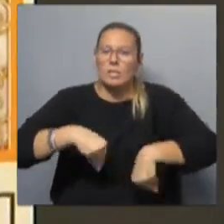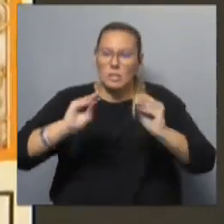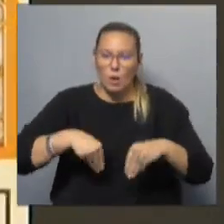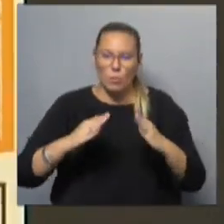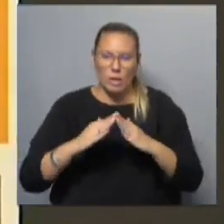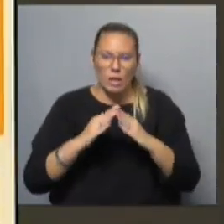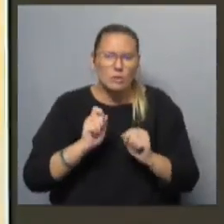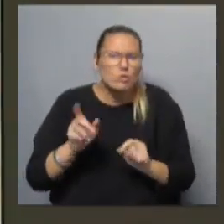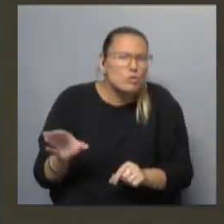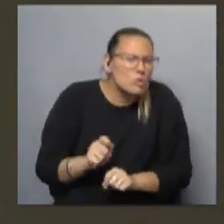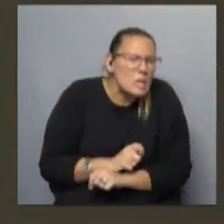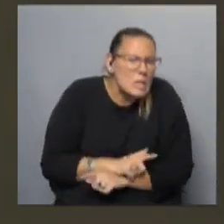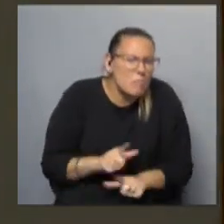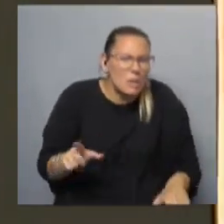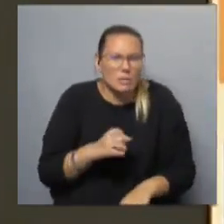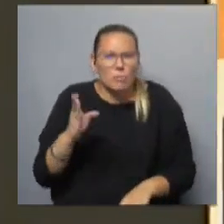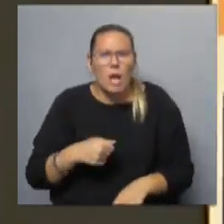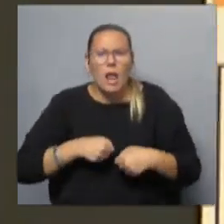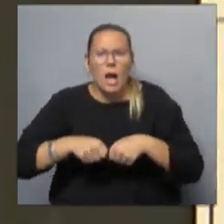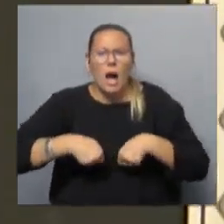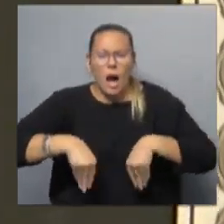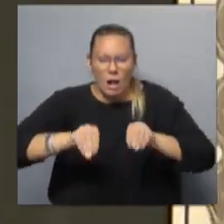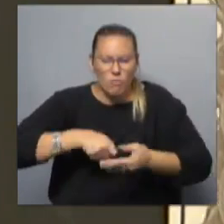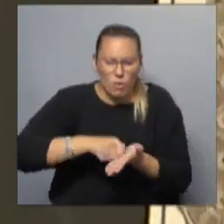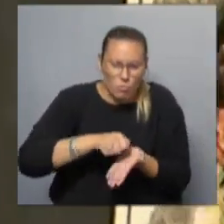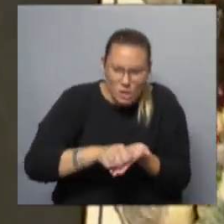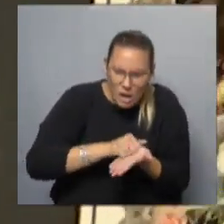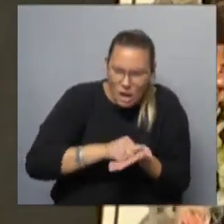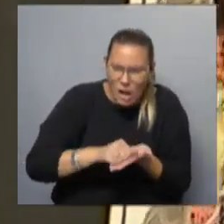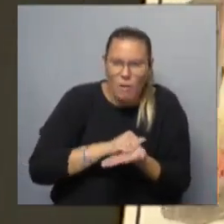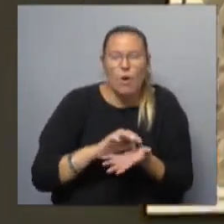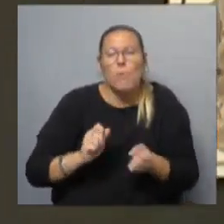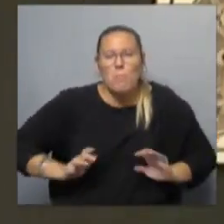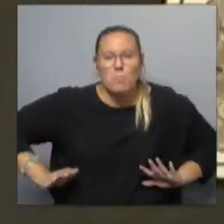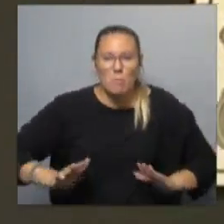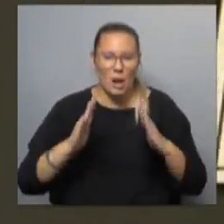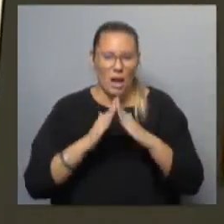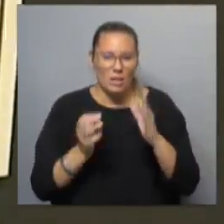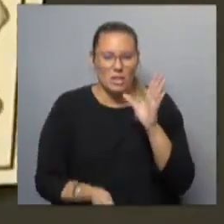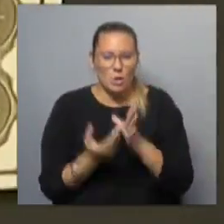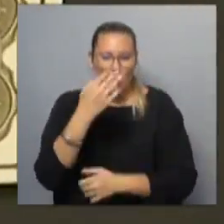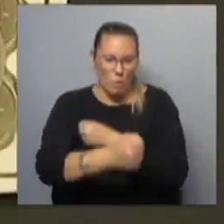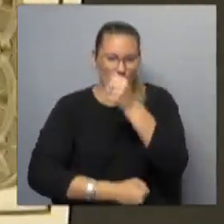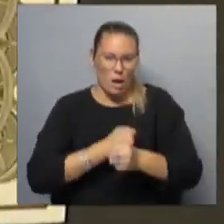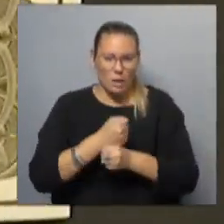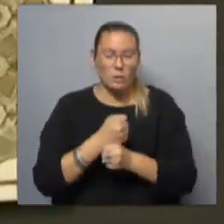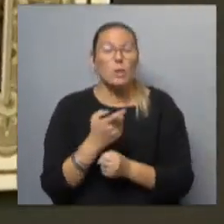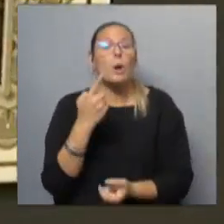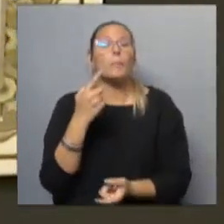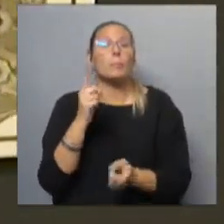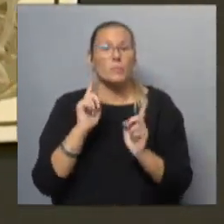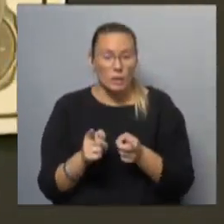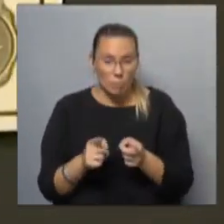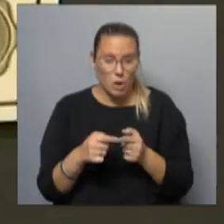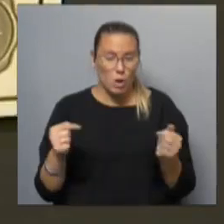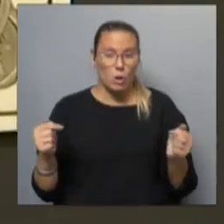limpian completamente, ¿no? Lavan las alfombras, los tapetes, como forma de preparar la casa para el nuevo año. Pero más allá de eso hay varios